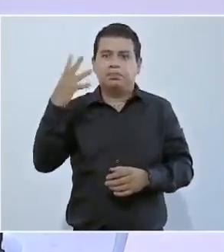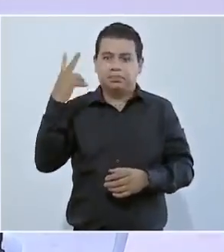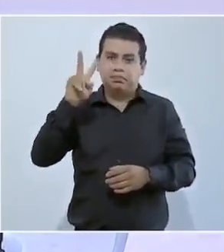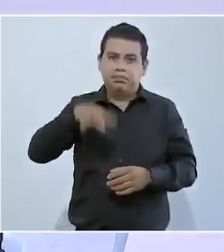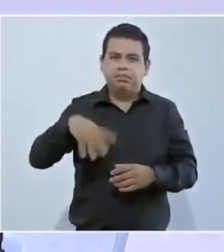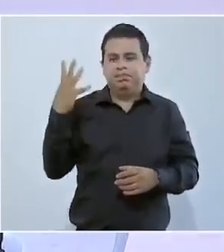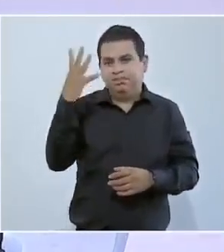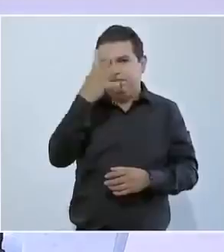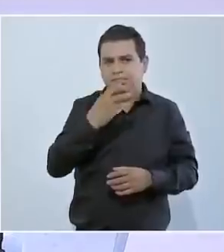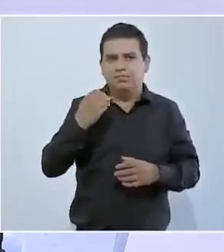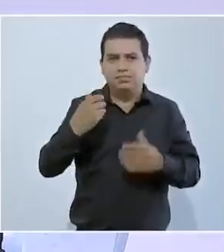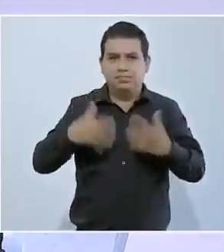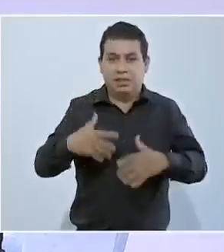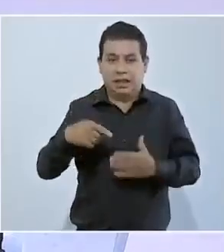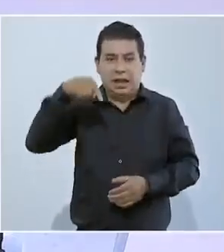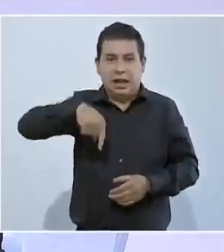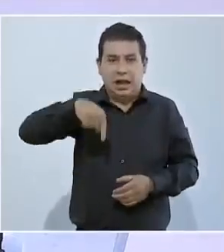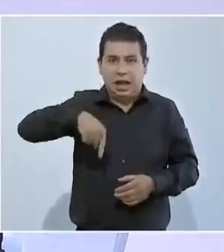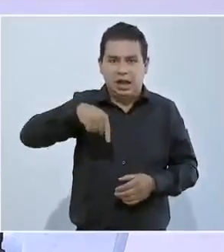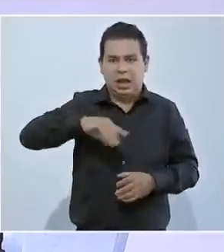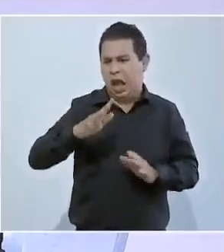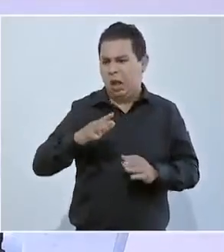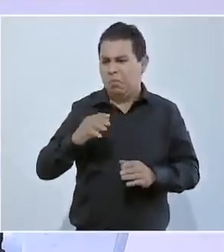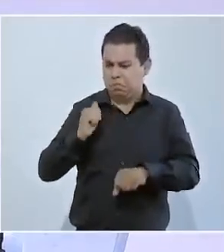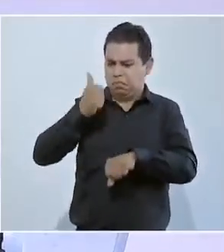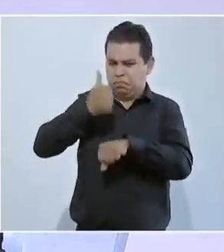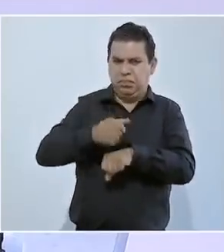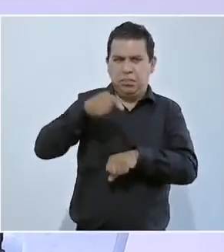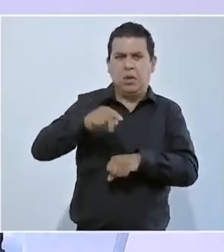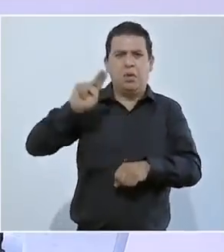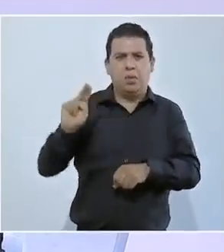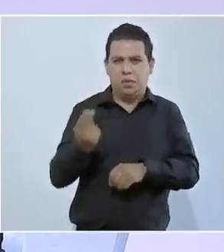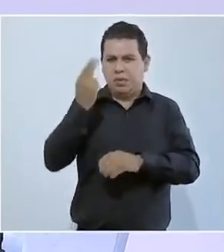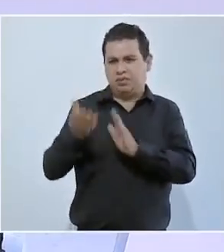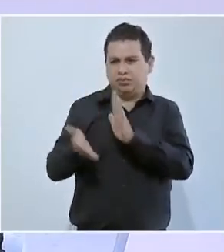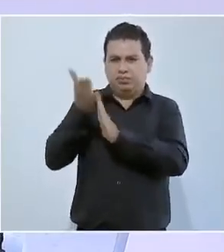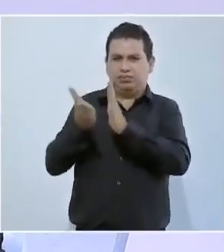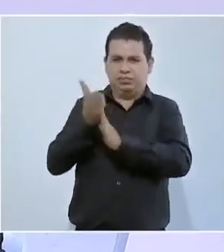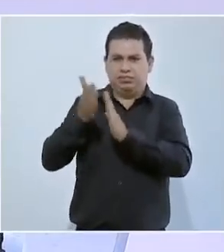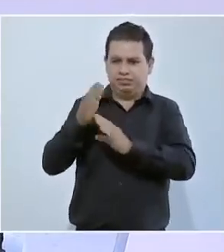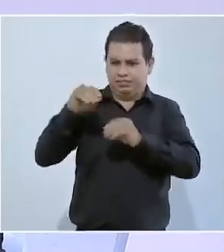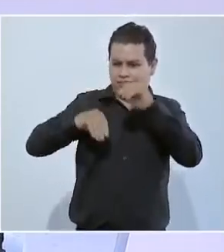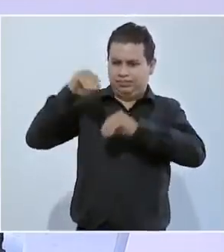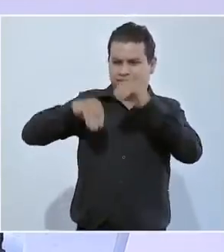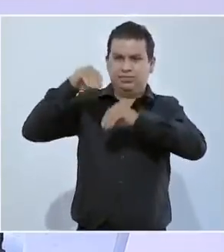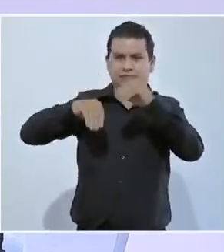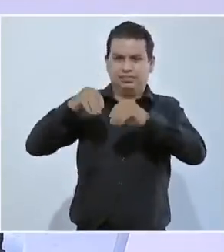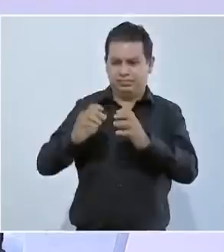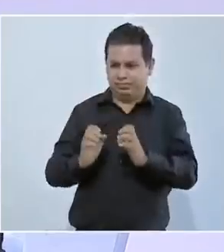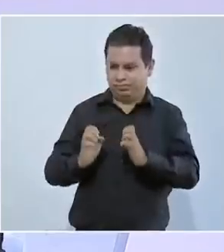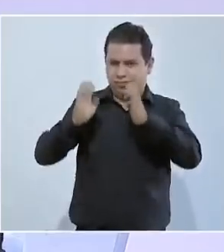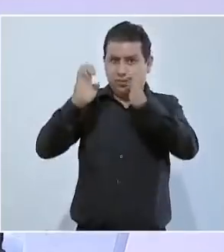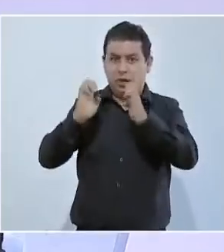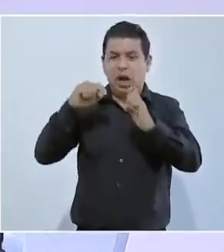se construyó esta universidad que va a atender